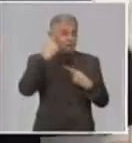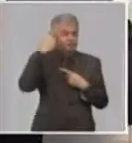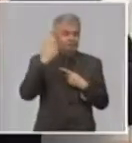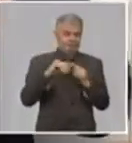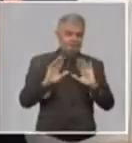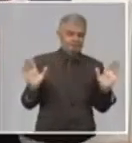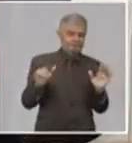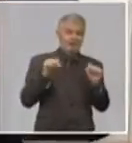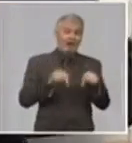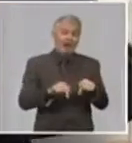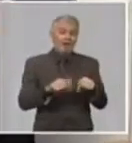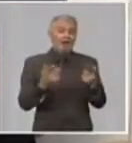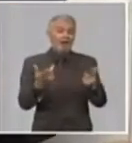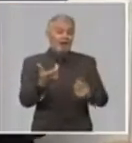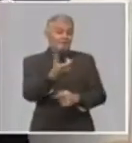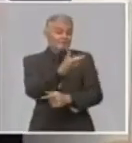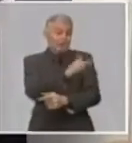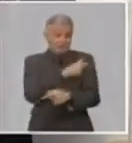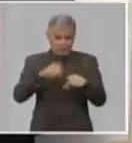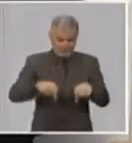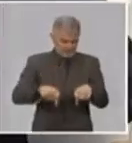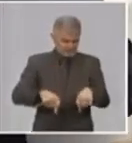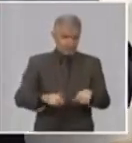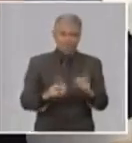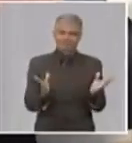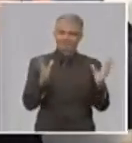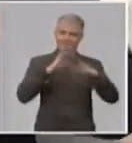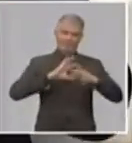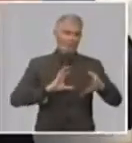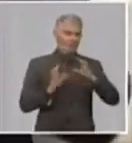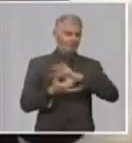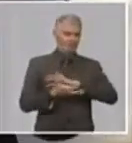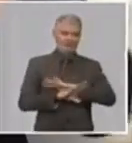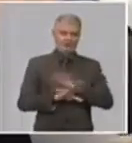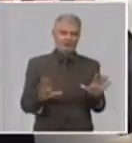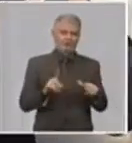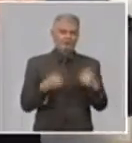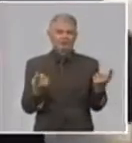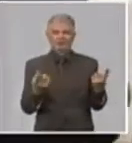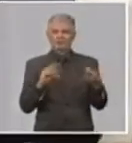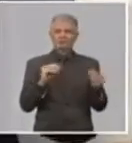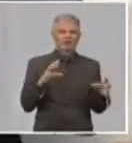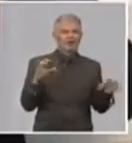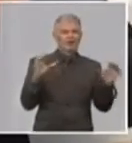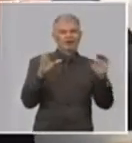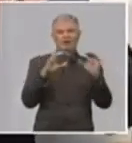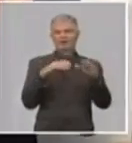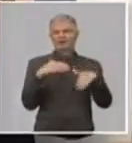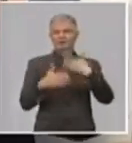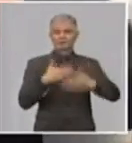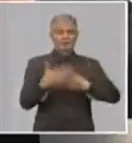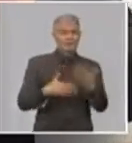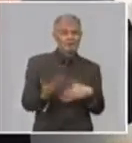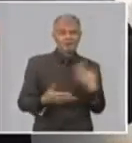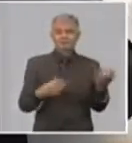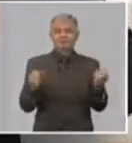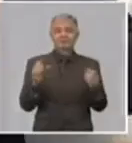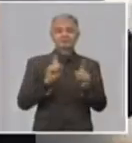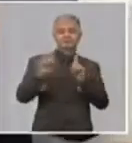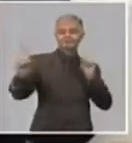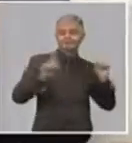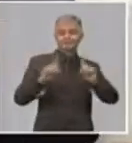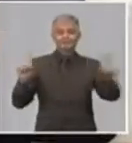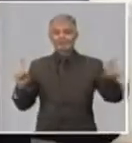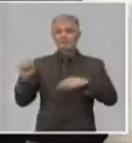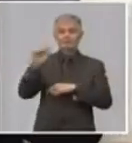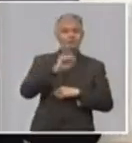vacuna en este momento es compleja a partir de toda la organización de distanciamiento social, claro, y de todo lo que tenemos. Estamos analizando cuáles